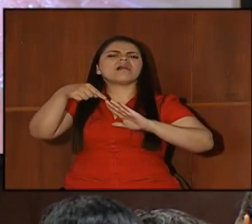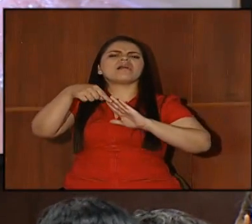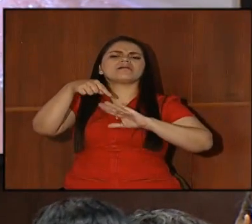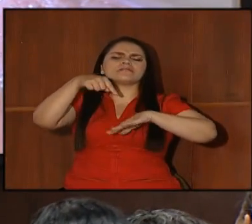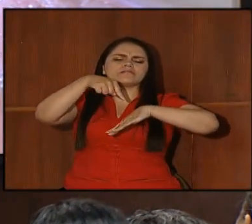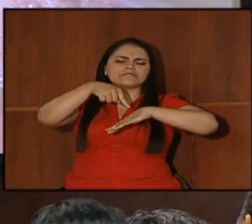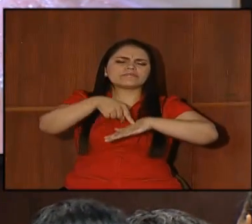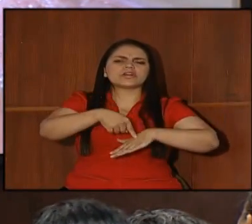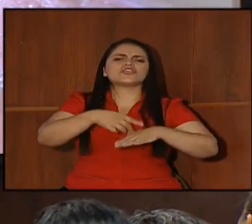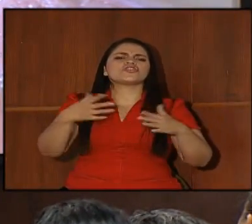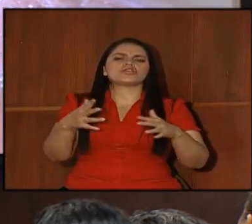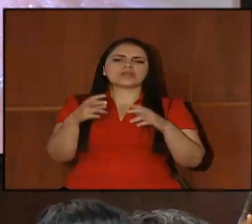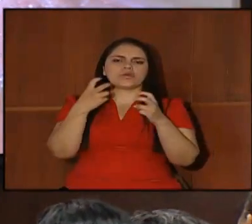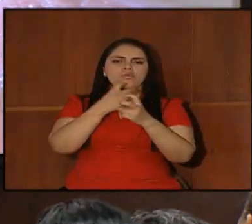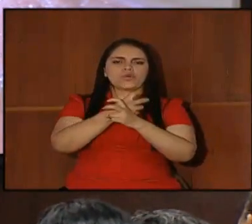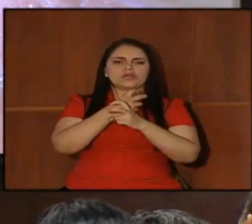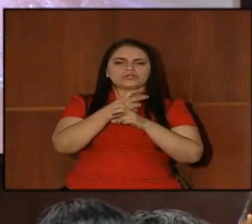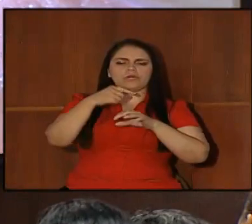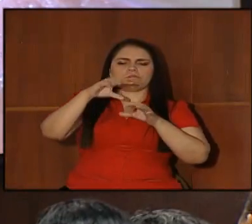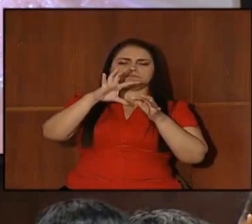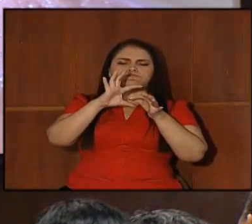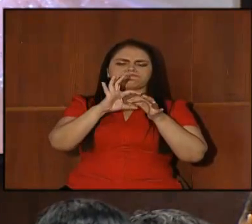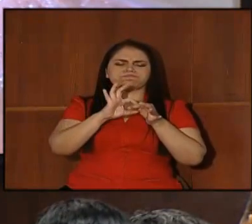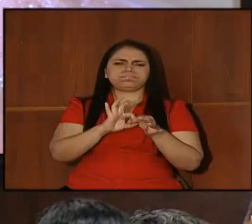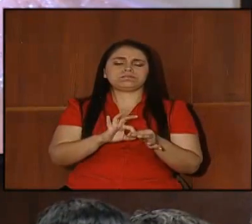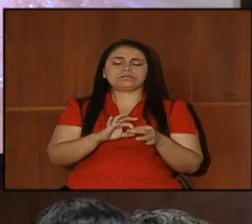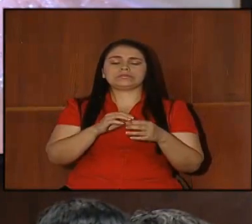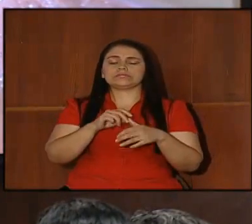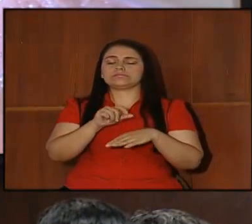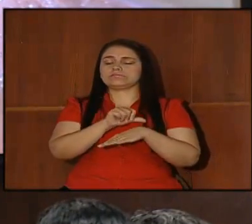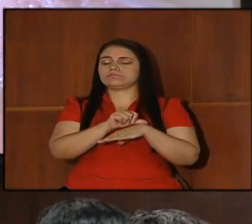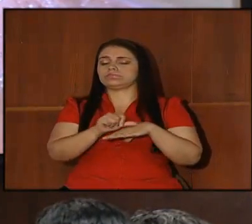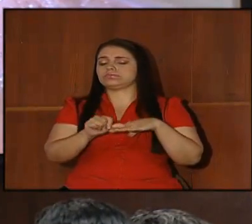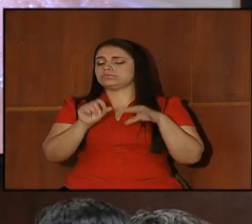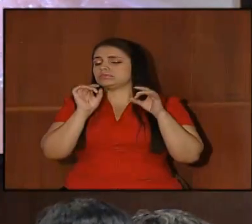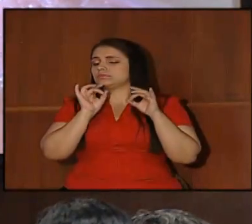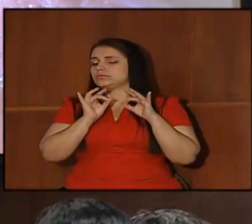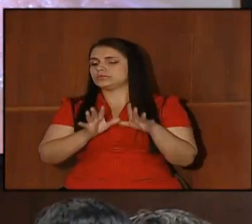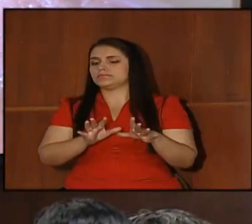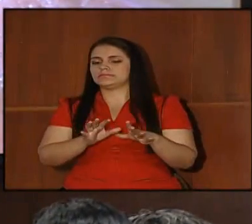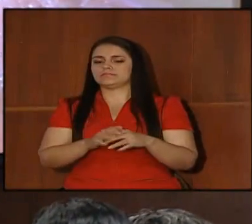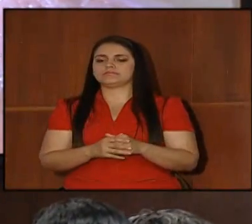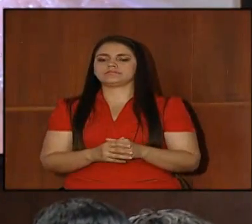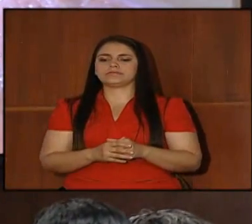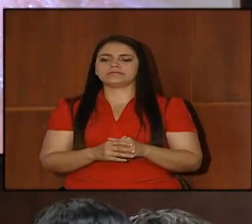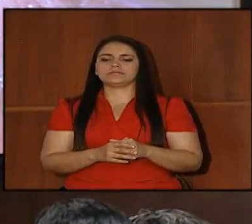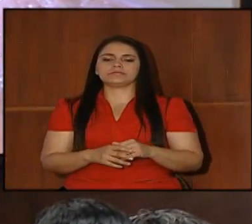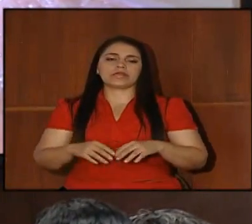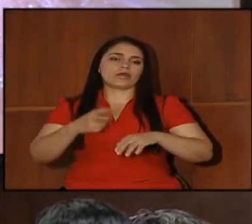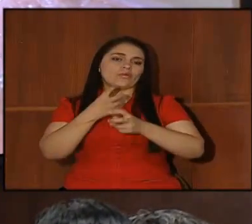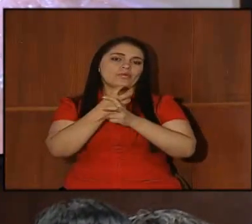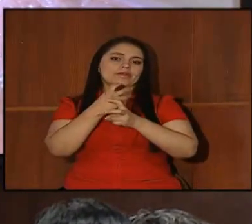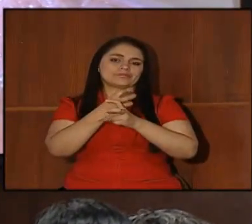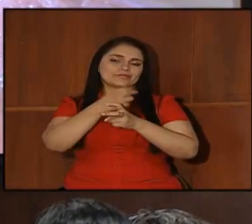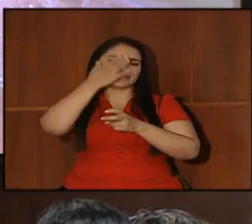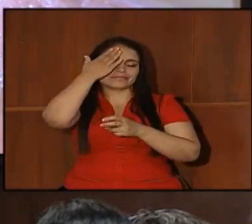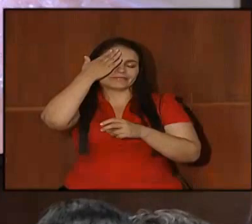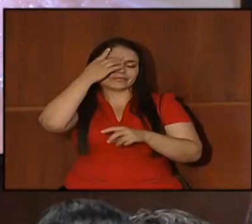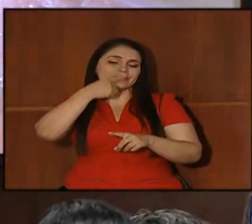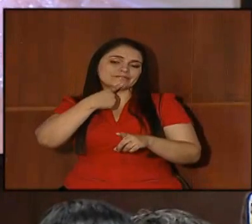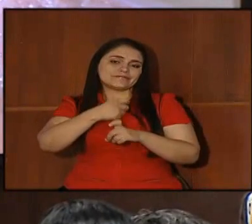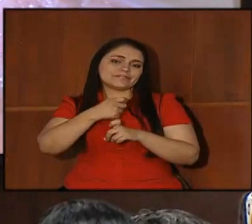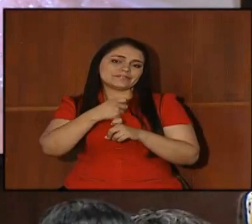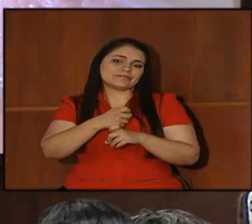se puede extender hacia el hueso, formando heridas muy grandes, que si llegan hasta el hueso, pues sabemos de que hay más riesgo